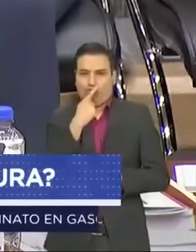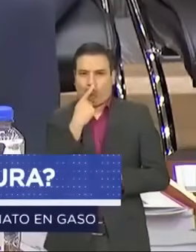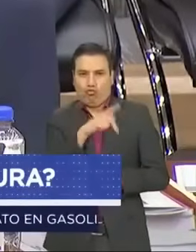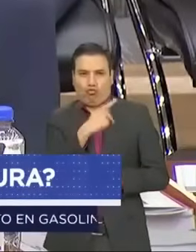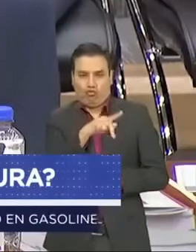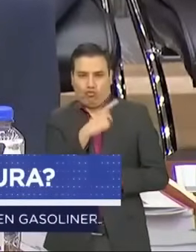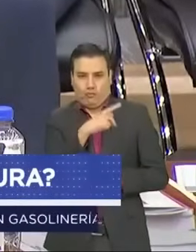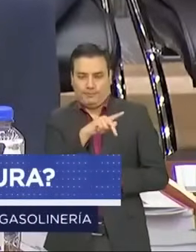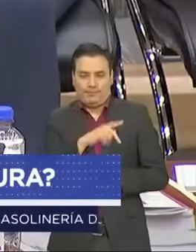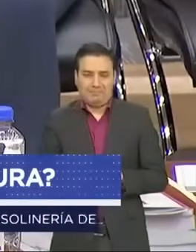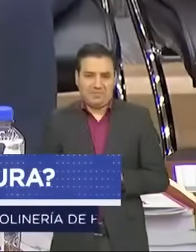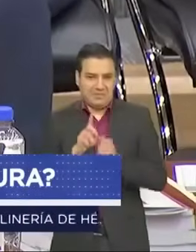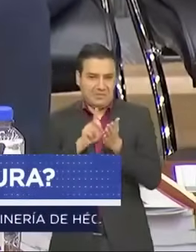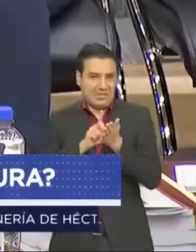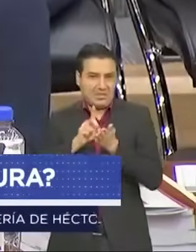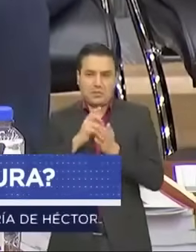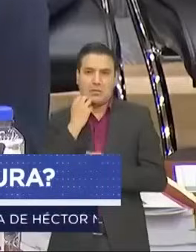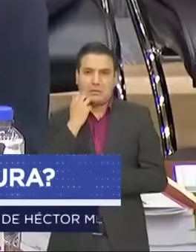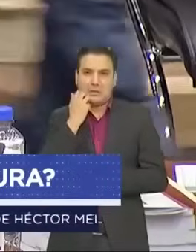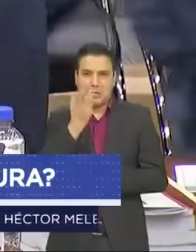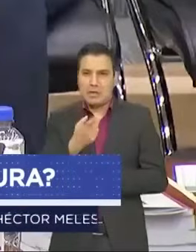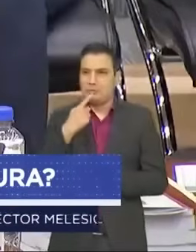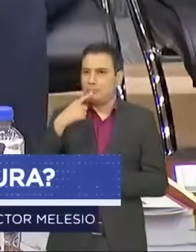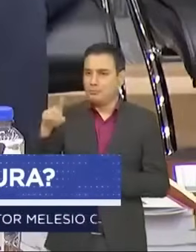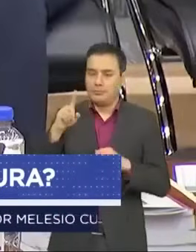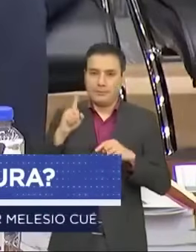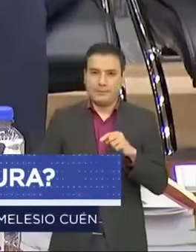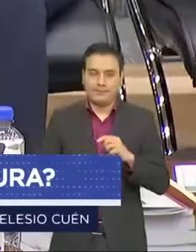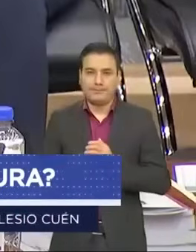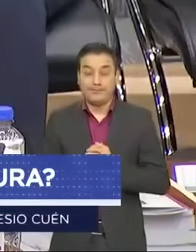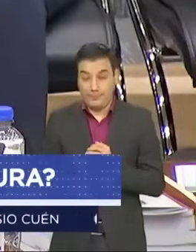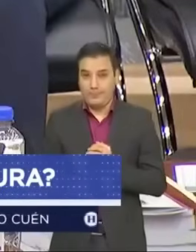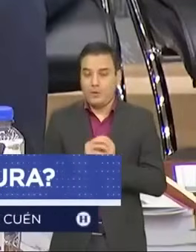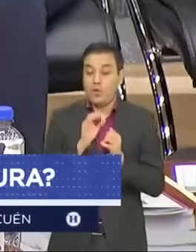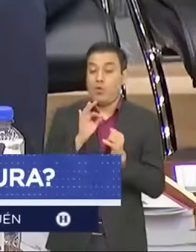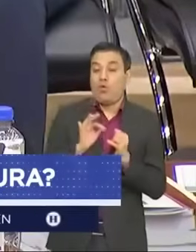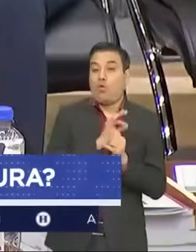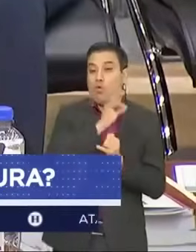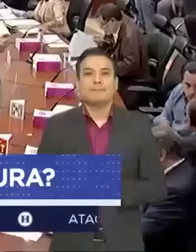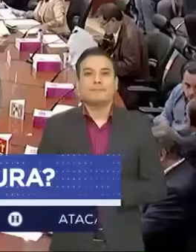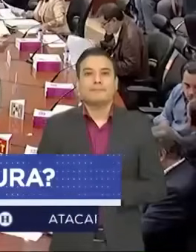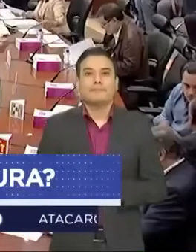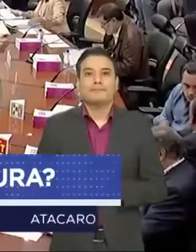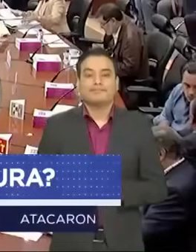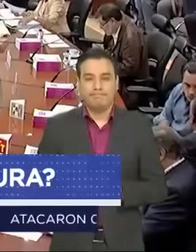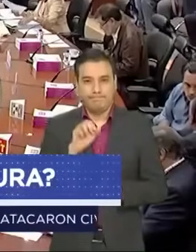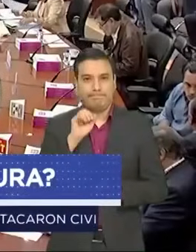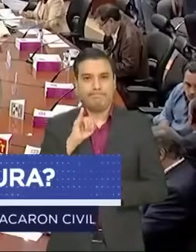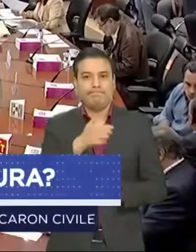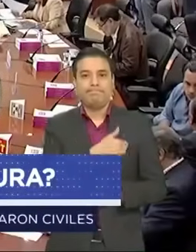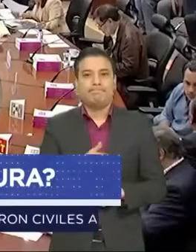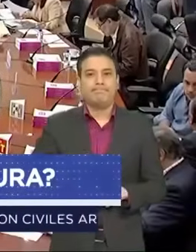puede tomar decisiones por sí solo y margen de la opinión de Los afectados Los